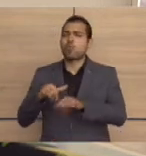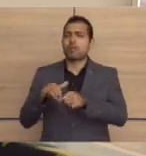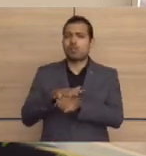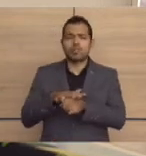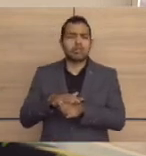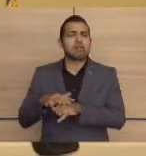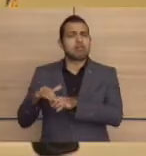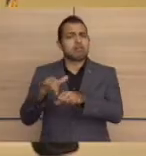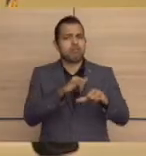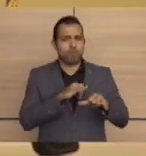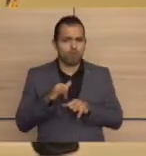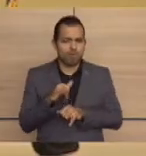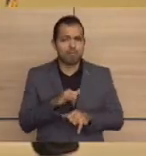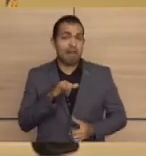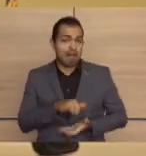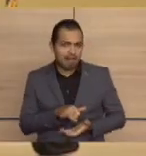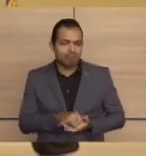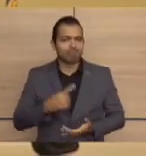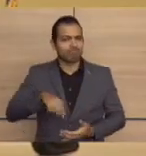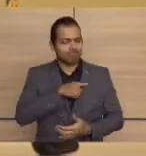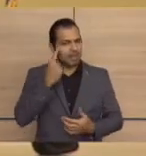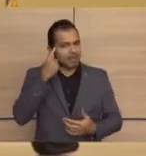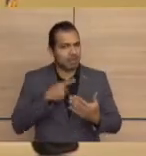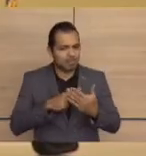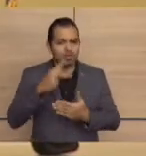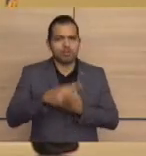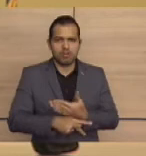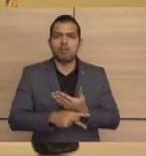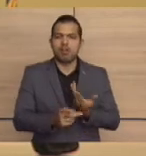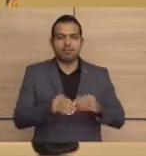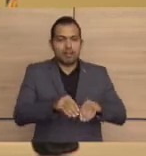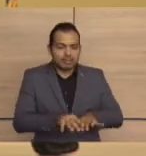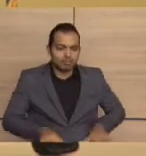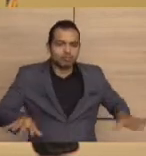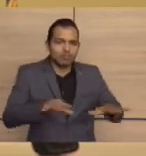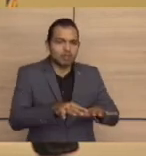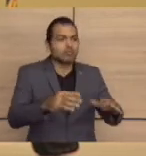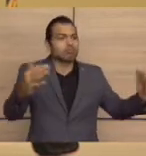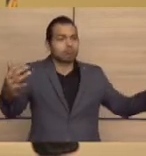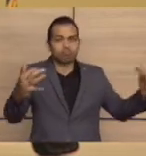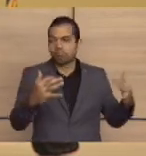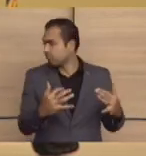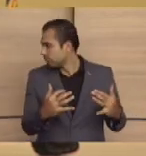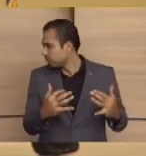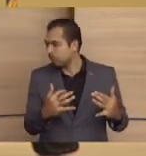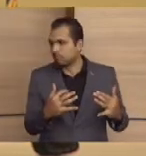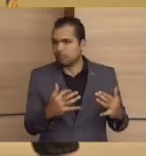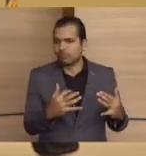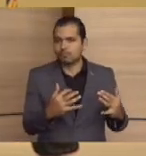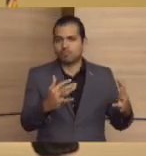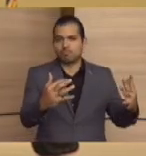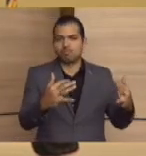generamos espacios para que ellos se apropien de los conocimientos, para que ellos sean las personas que comienzan a